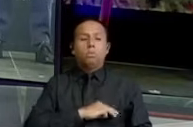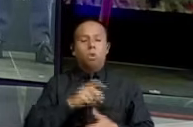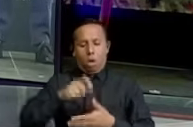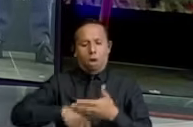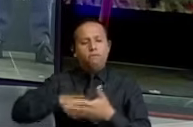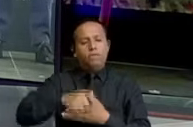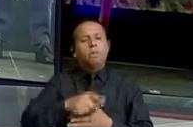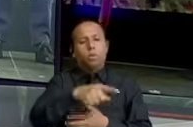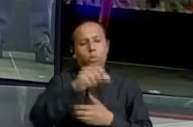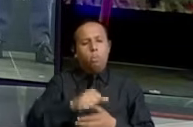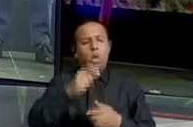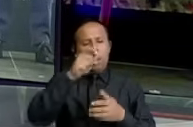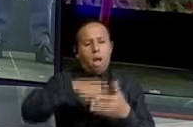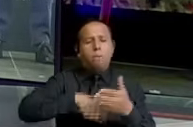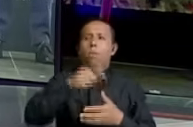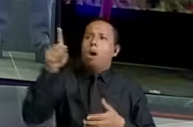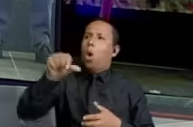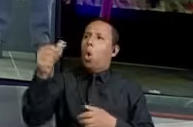35